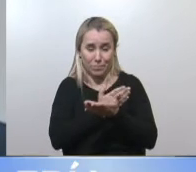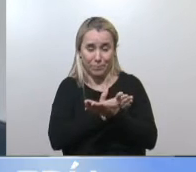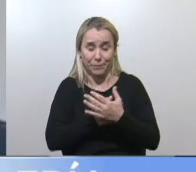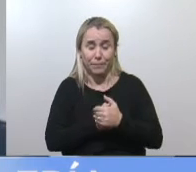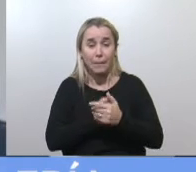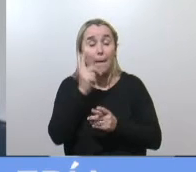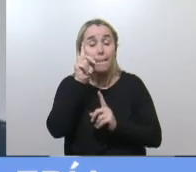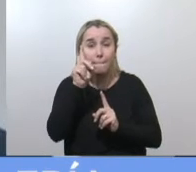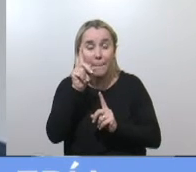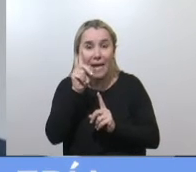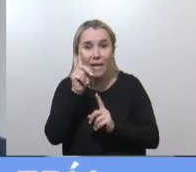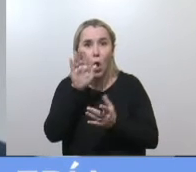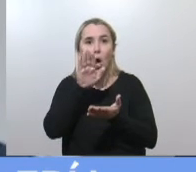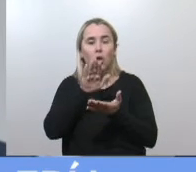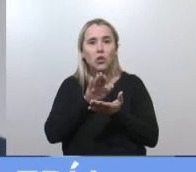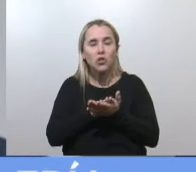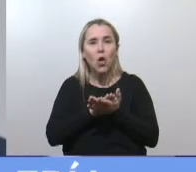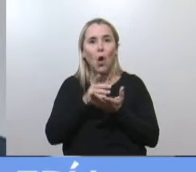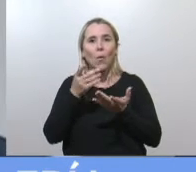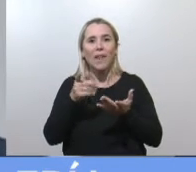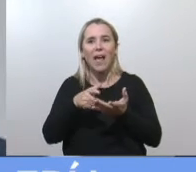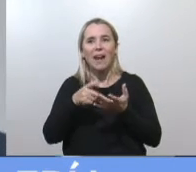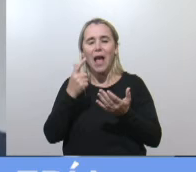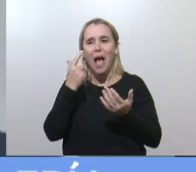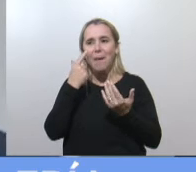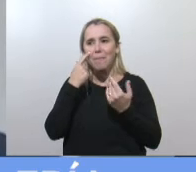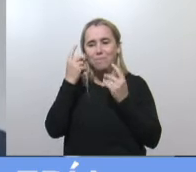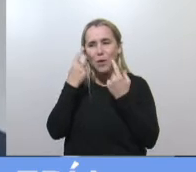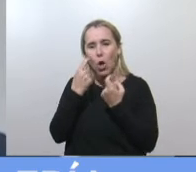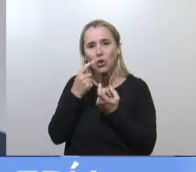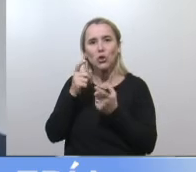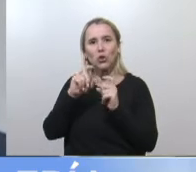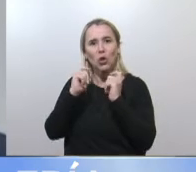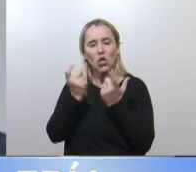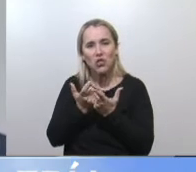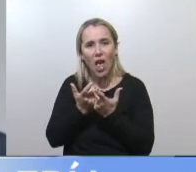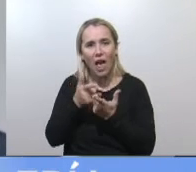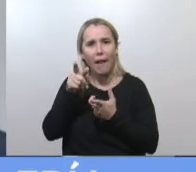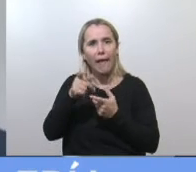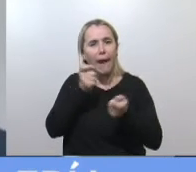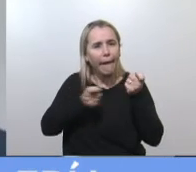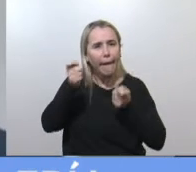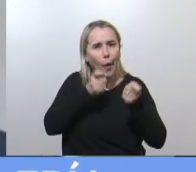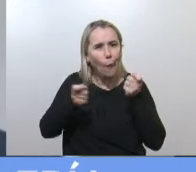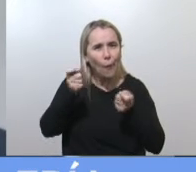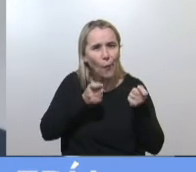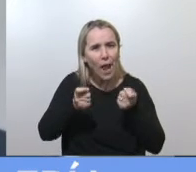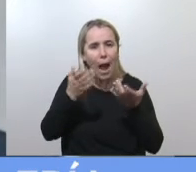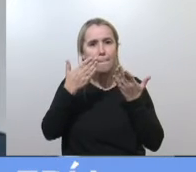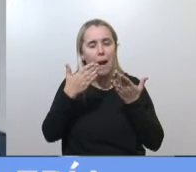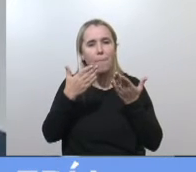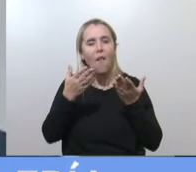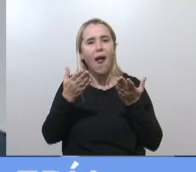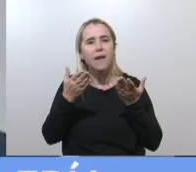desde el punto de vista de la habitabilidad y consideración social requiere se piense en la introducción de regulaciones que permitan el